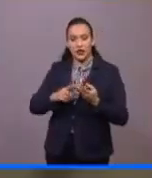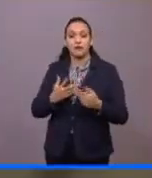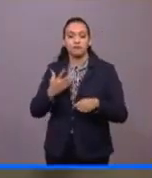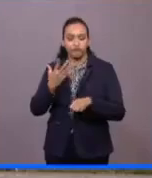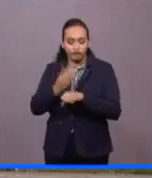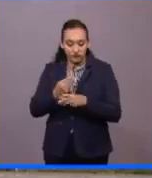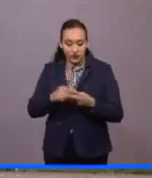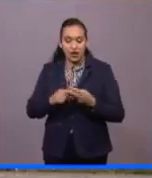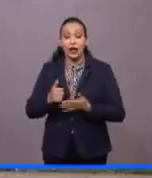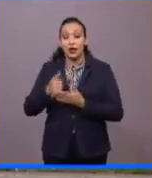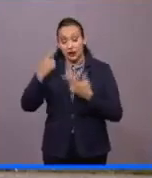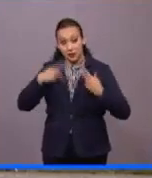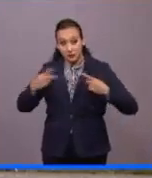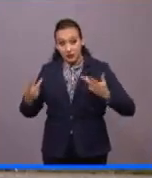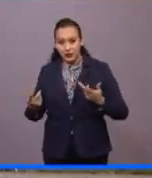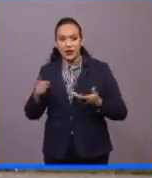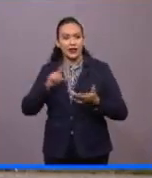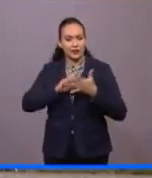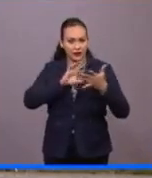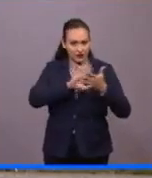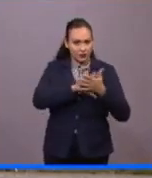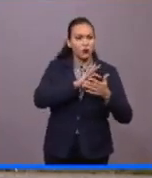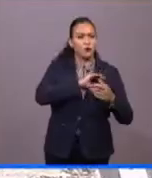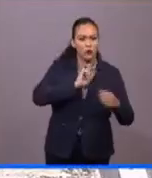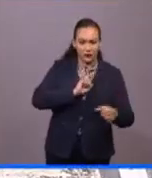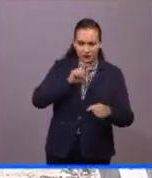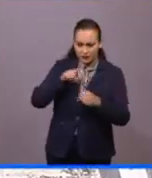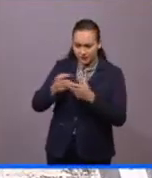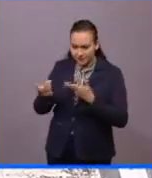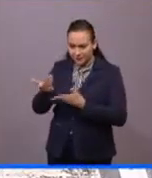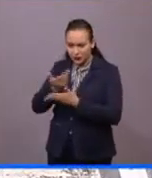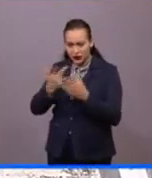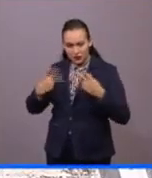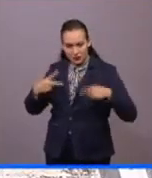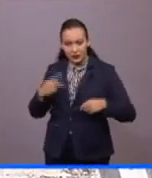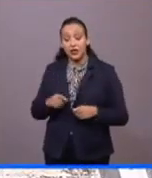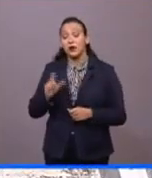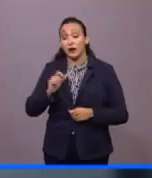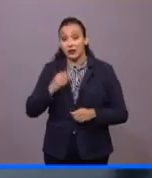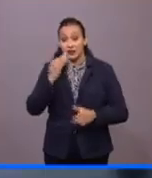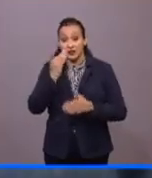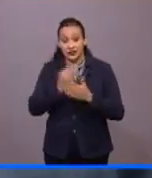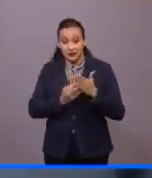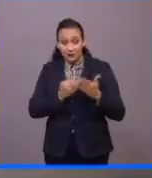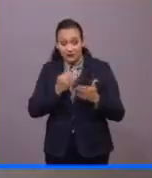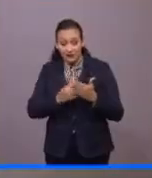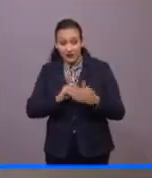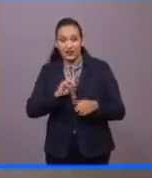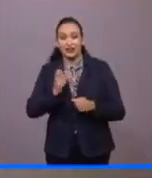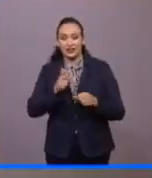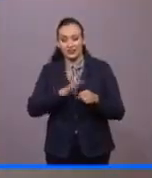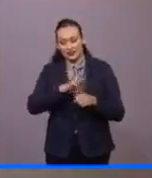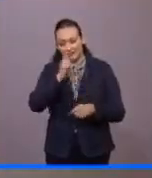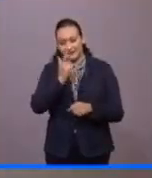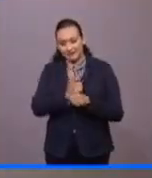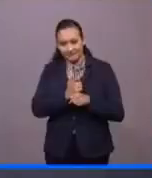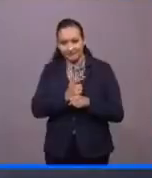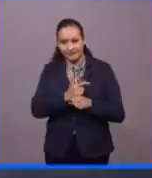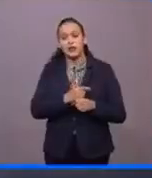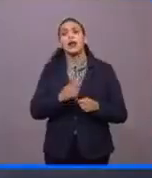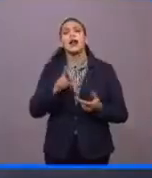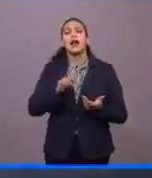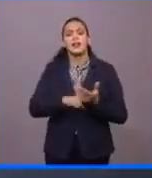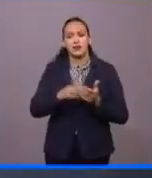la reinserción social de las personas sentenciadas y la sanción de las faltas administrativas. El sistema contará con un